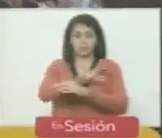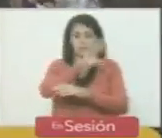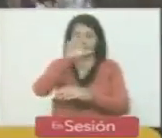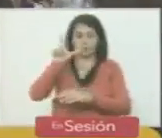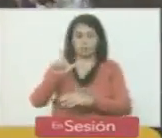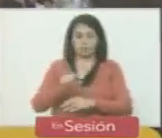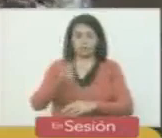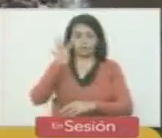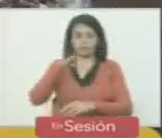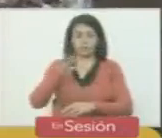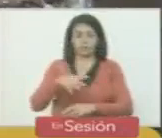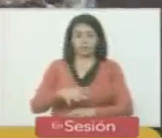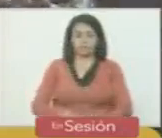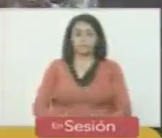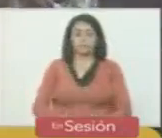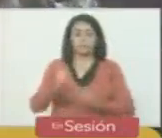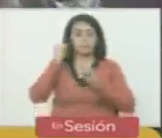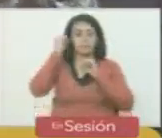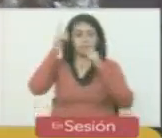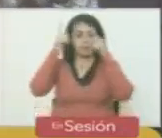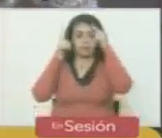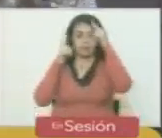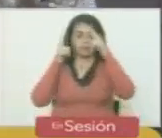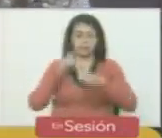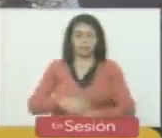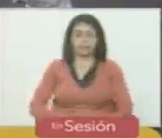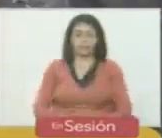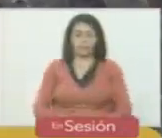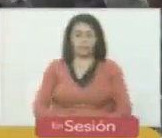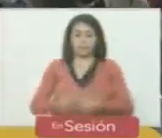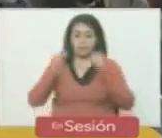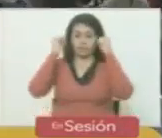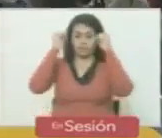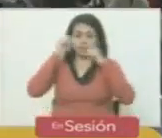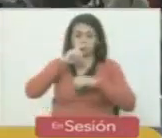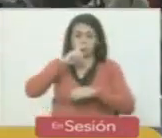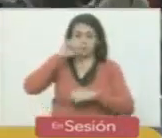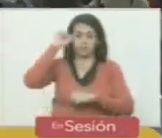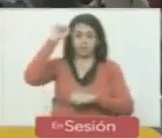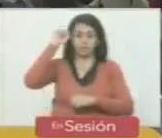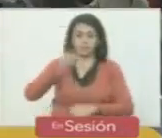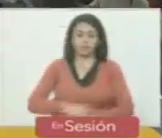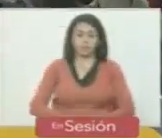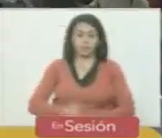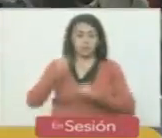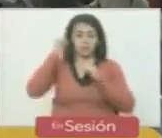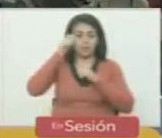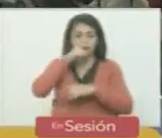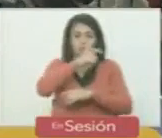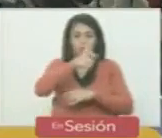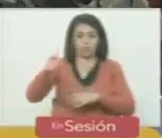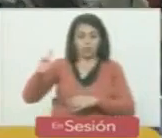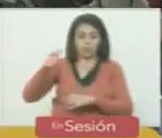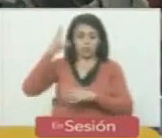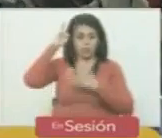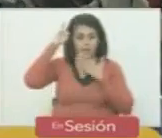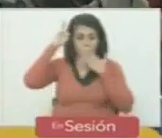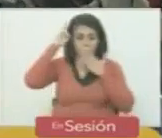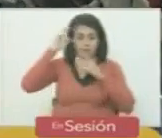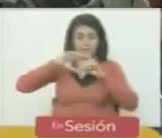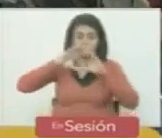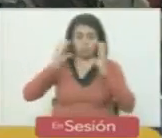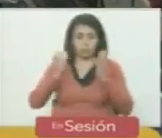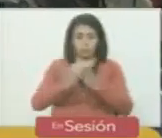el Esequibo! ¡Que viva Chávez! ¡Que viva Nicolás Maduro! ¡Que vivan los pueblos indígenas de Venezuela y del